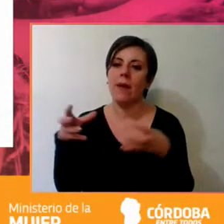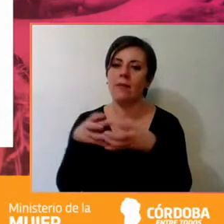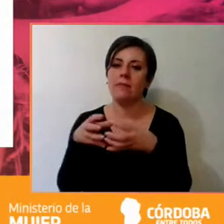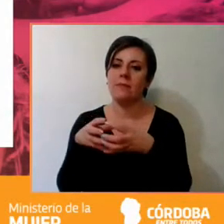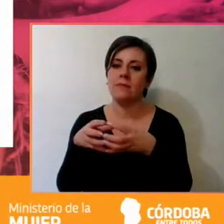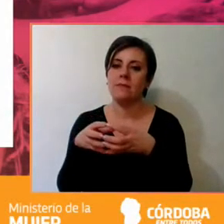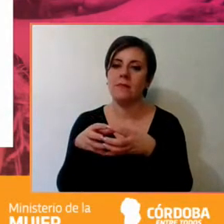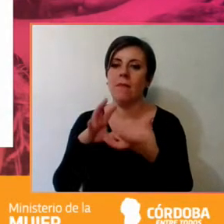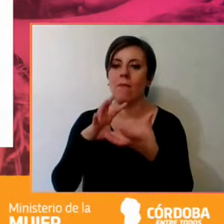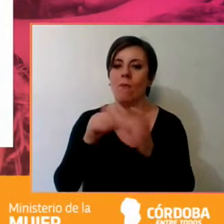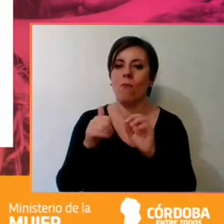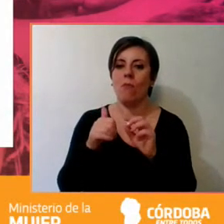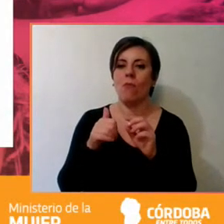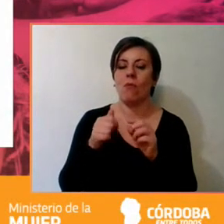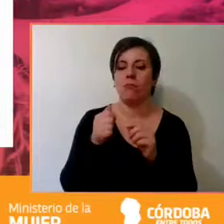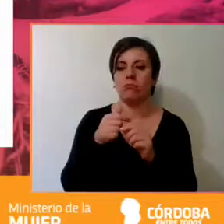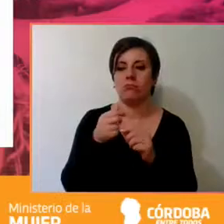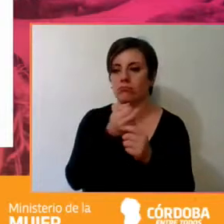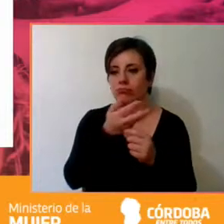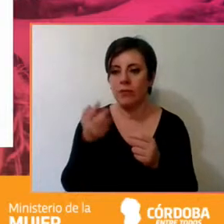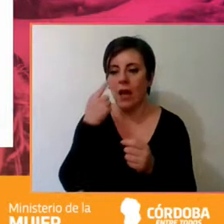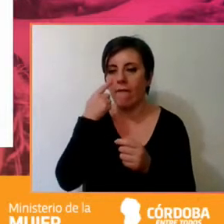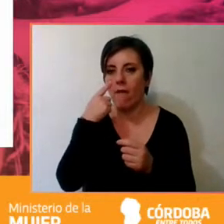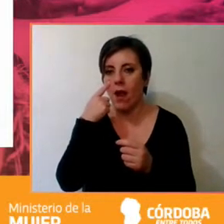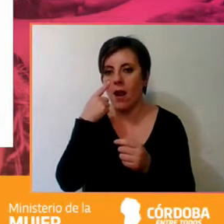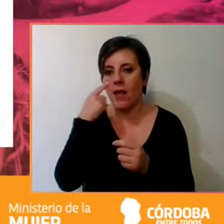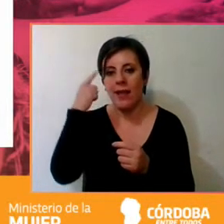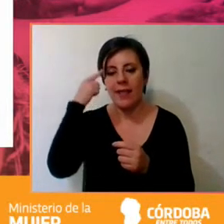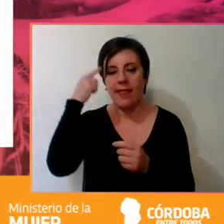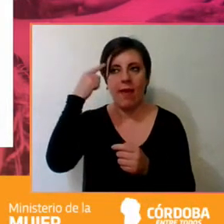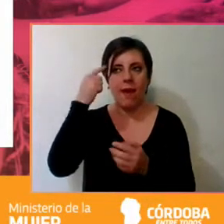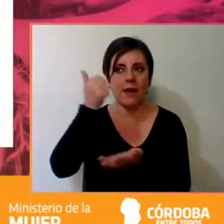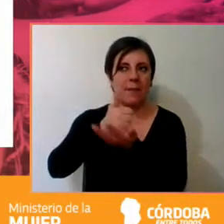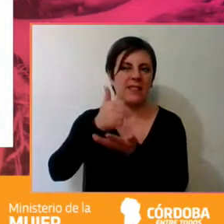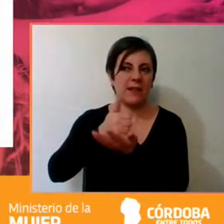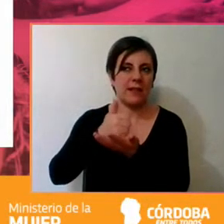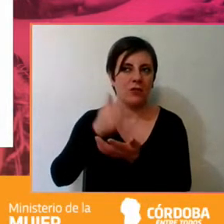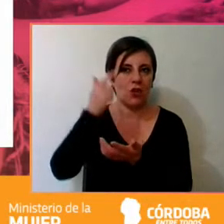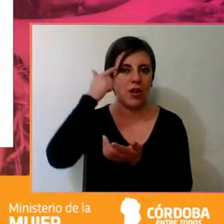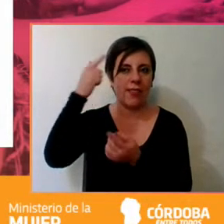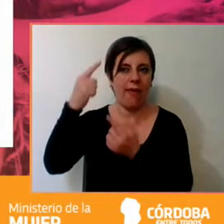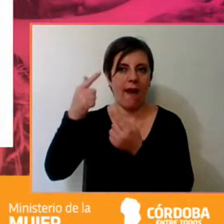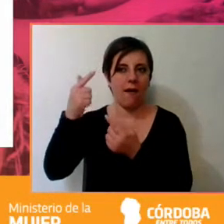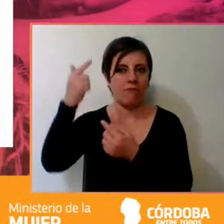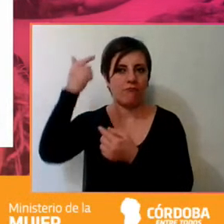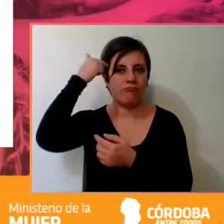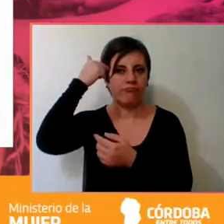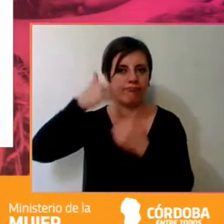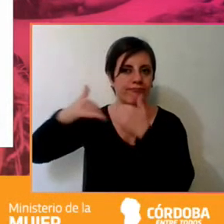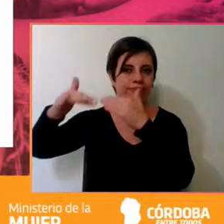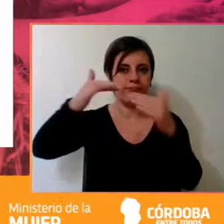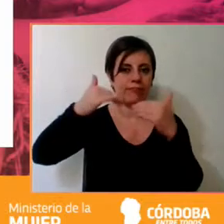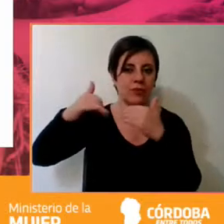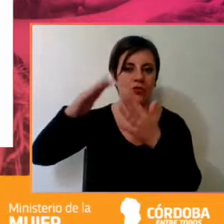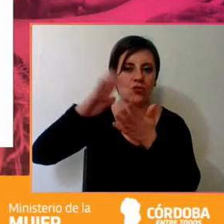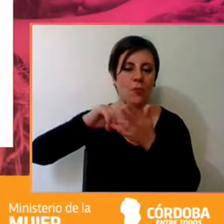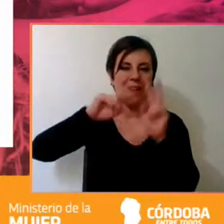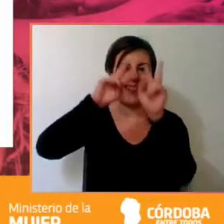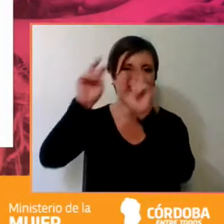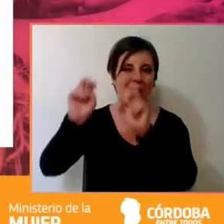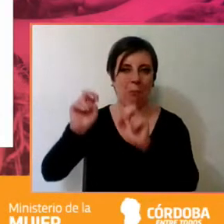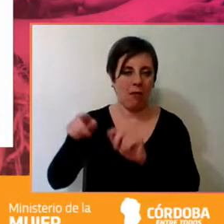es una metodología cualitativa para levantar las ideas, representaciones que tienen las personas en torno a un